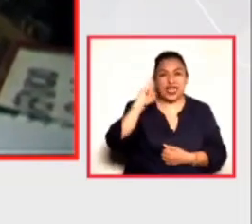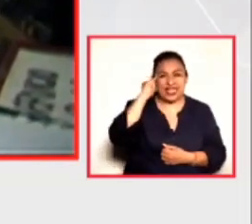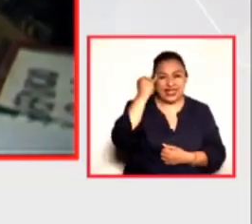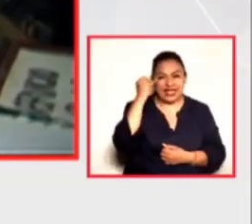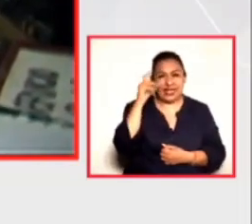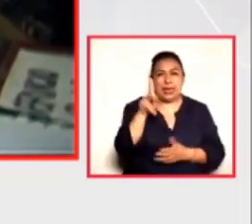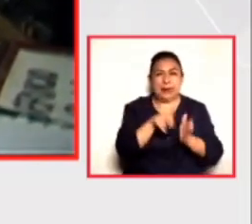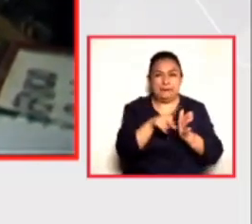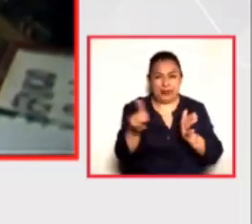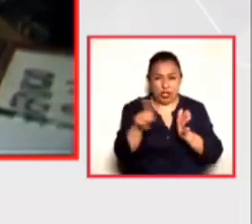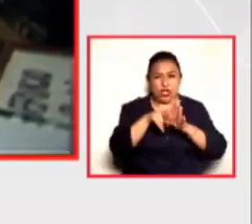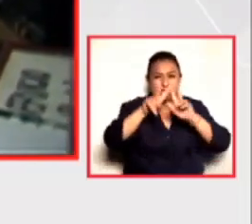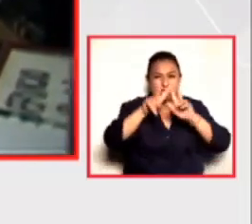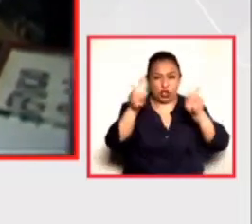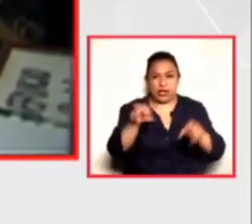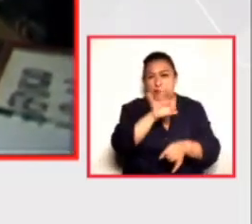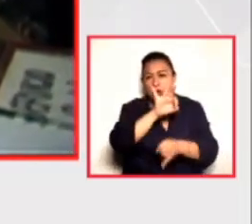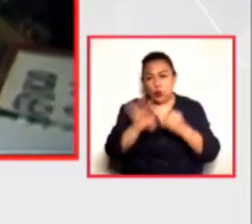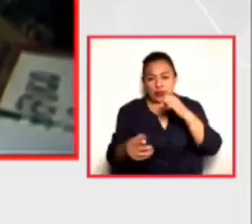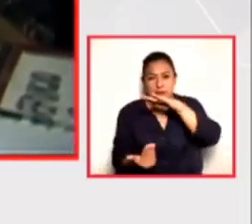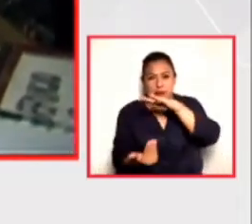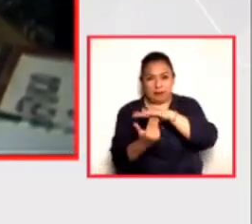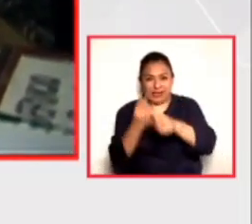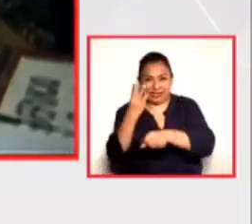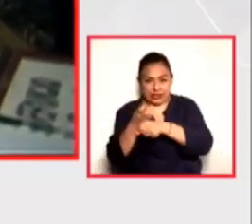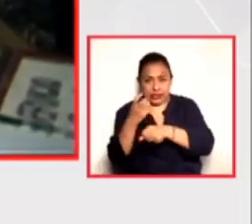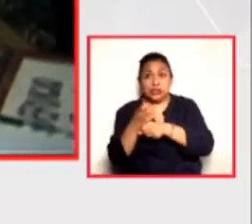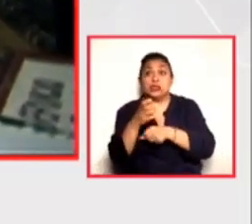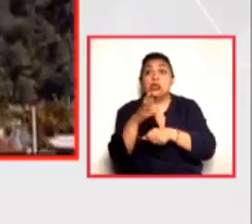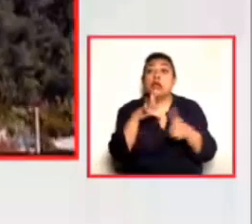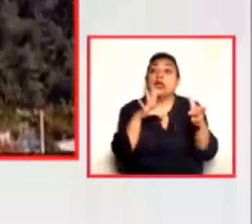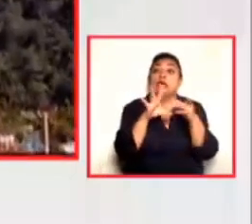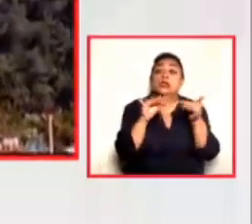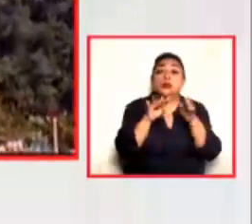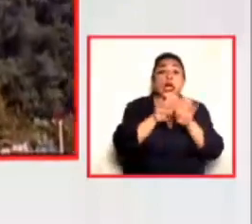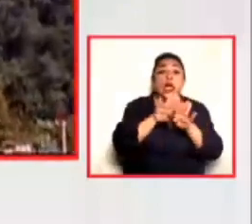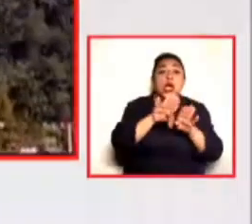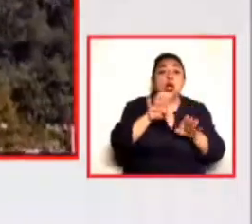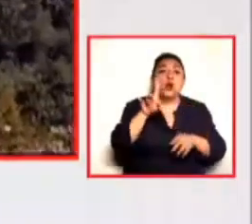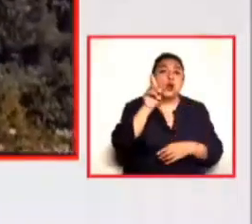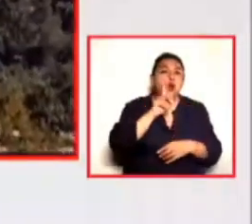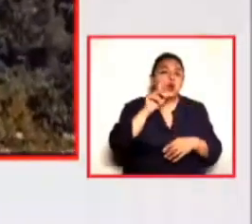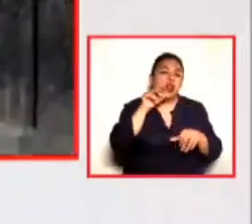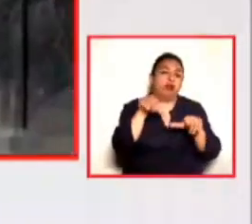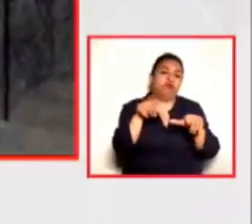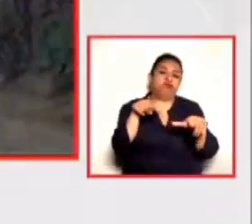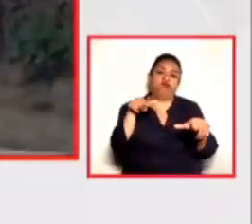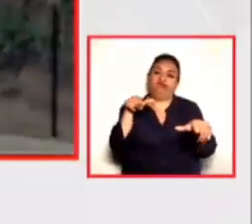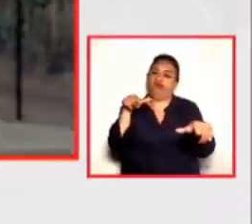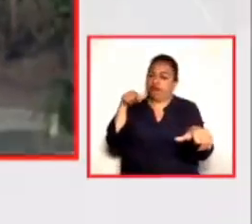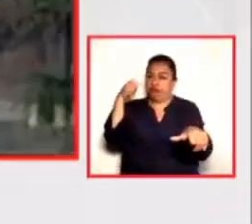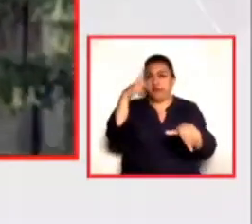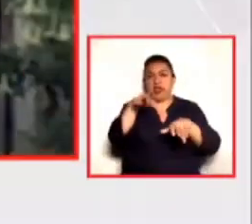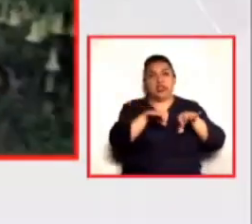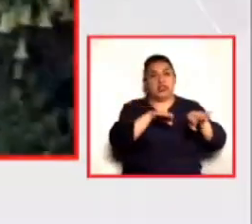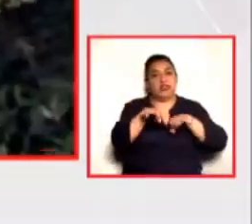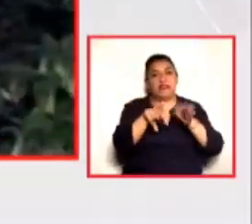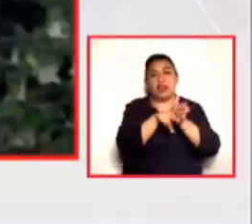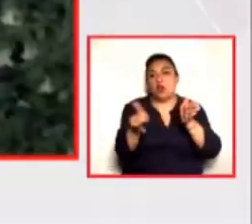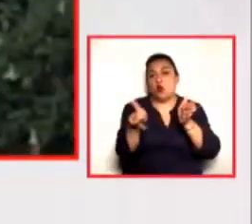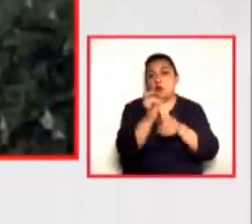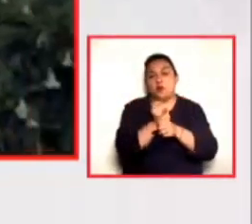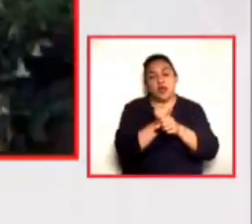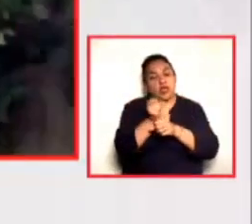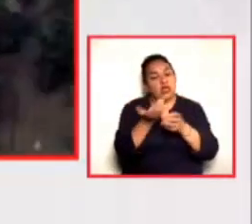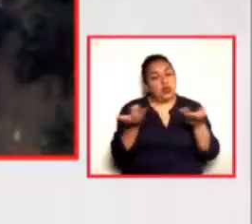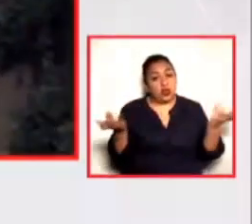el tema de la última mesa en donde se expuso el sesgo de género que restringe el ejercicio periodístico a este sector de la población y